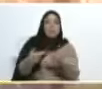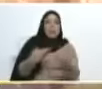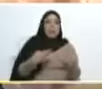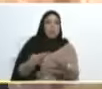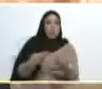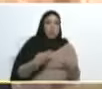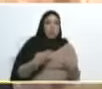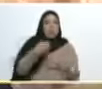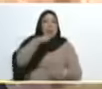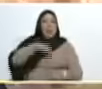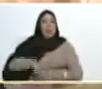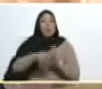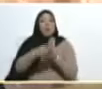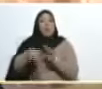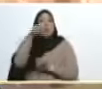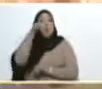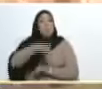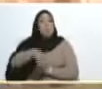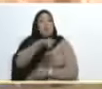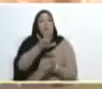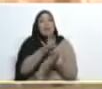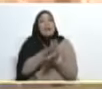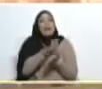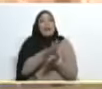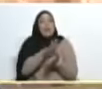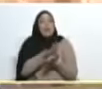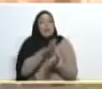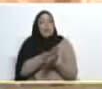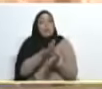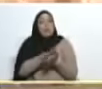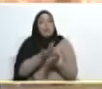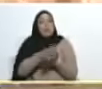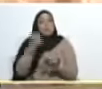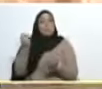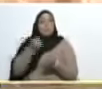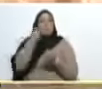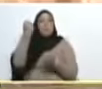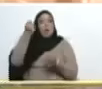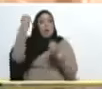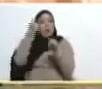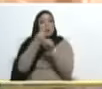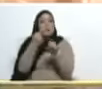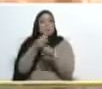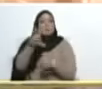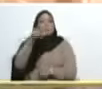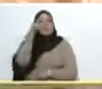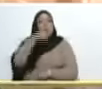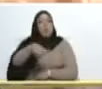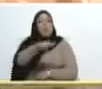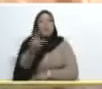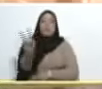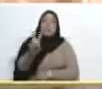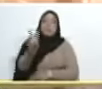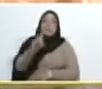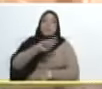derechos históricos de un pueblo pacífico, patriota y guerrero, como el pueblo de Venezuela sobre nuestra Guayana